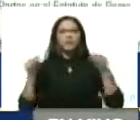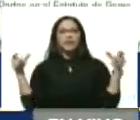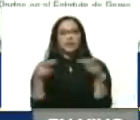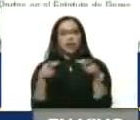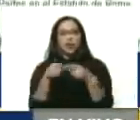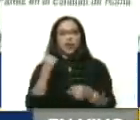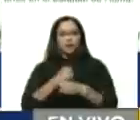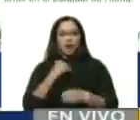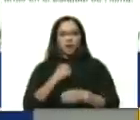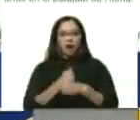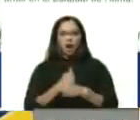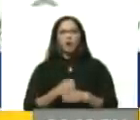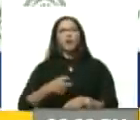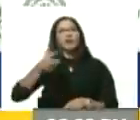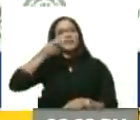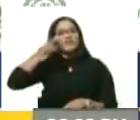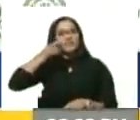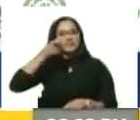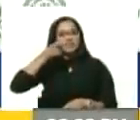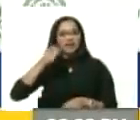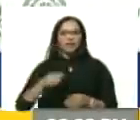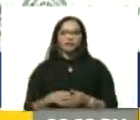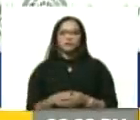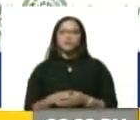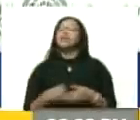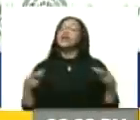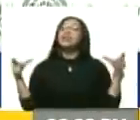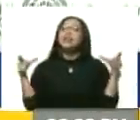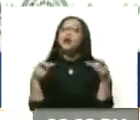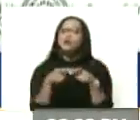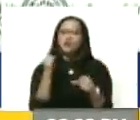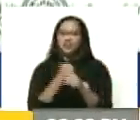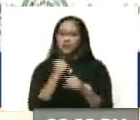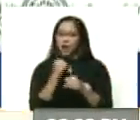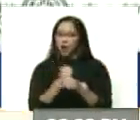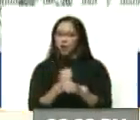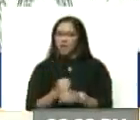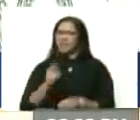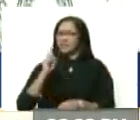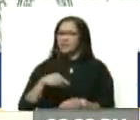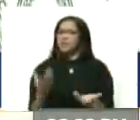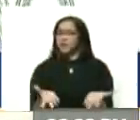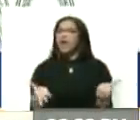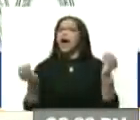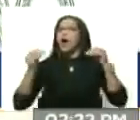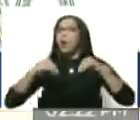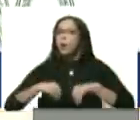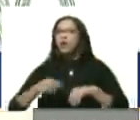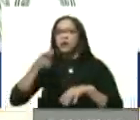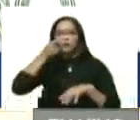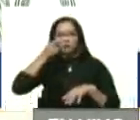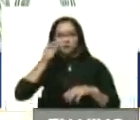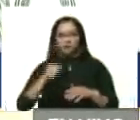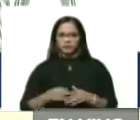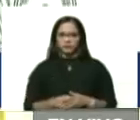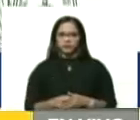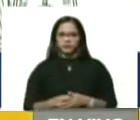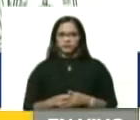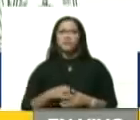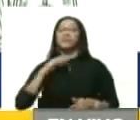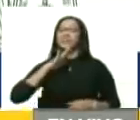de trabajo con el fiscal Khan, reunión de trabajo además que fue concertada con el fiscal, que